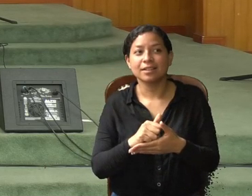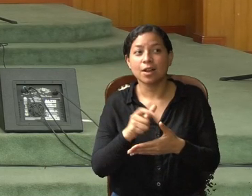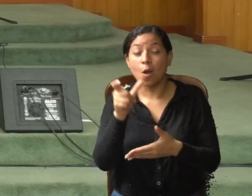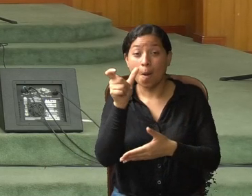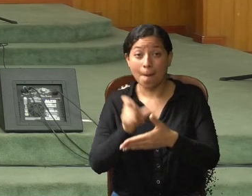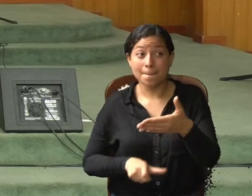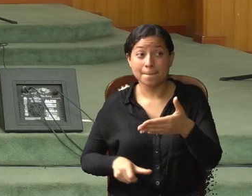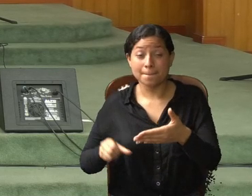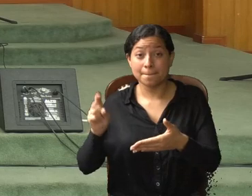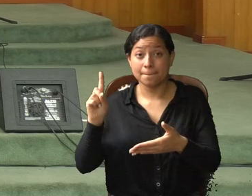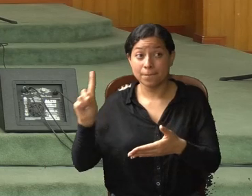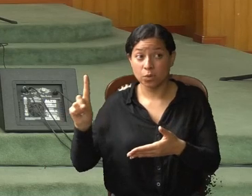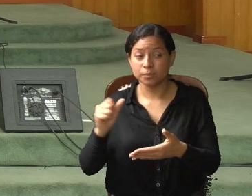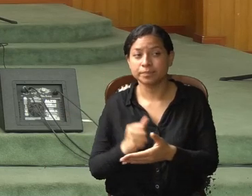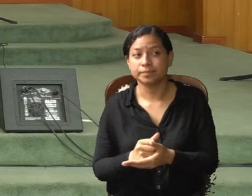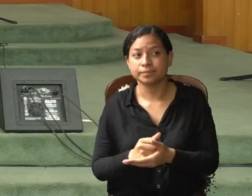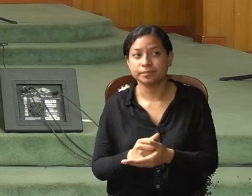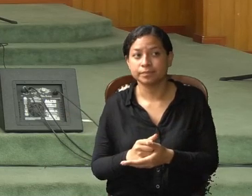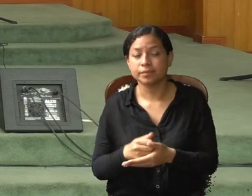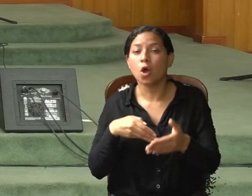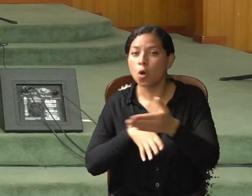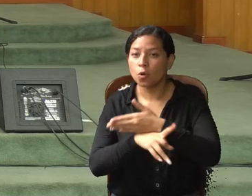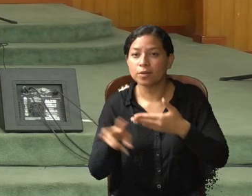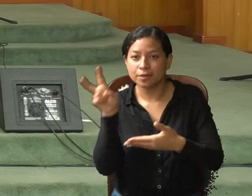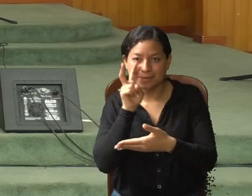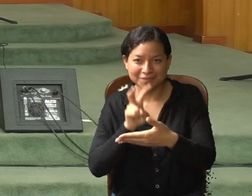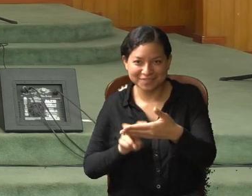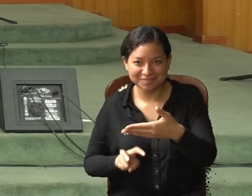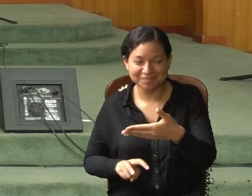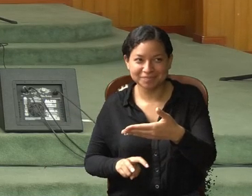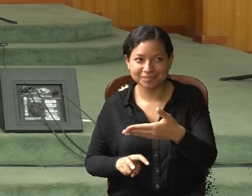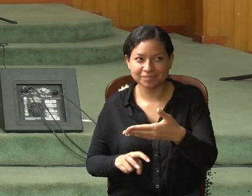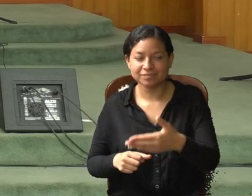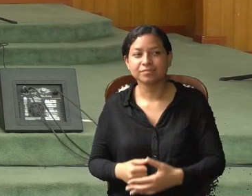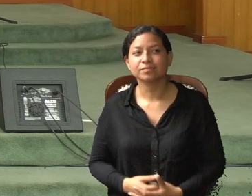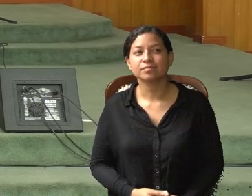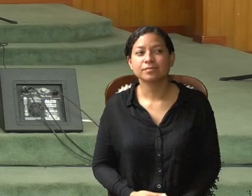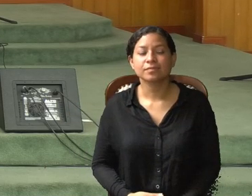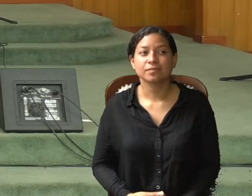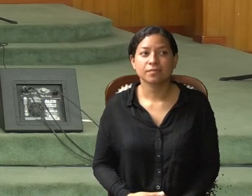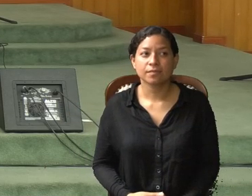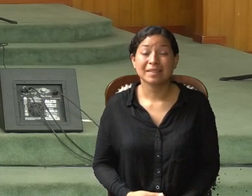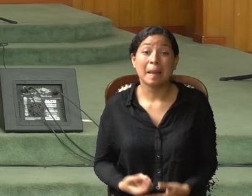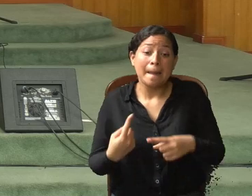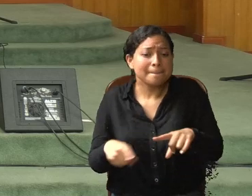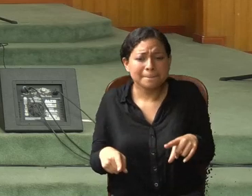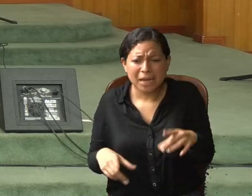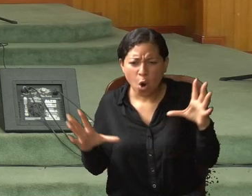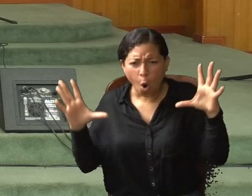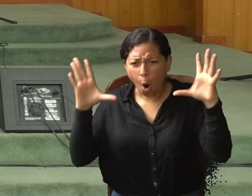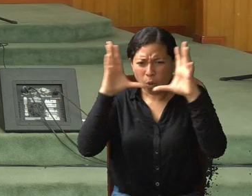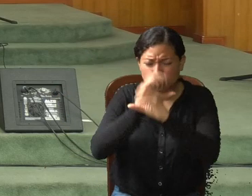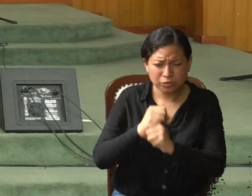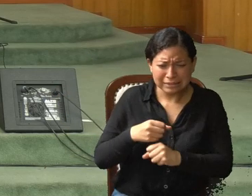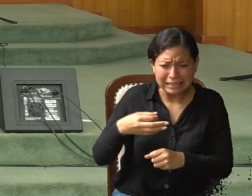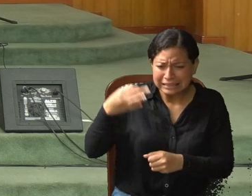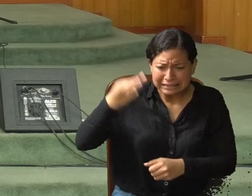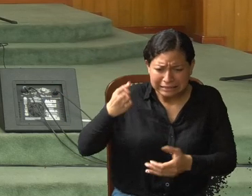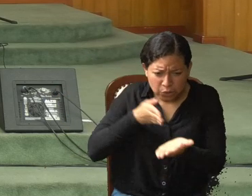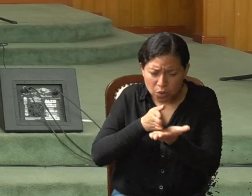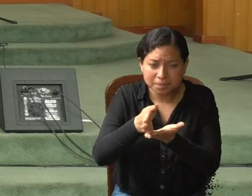acá. Capítulo 9, versículo 1, continuamos. Mas no habrá siempre oscuridad para la que ahora está